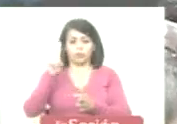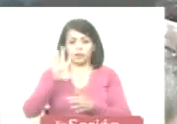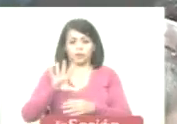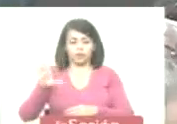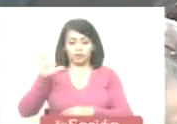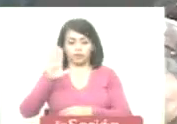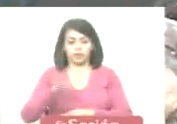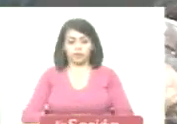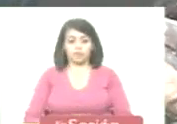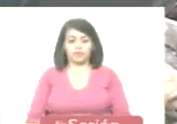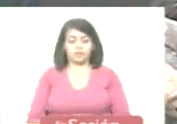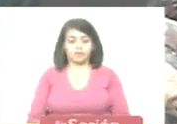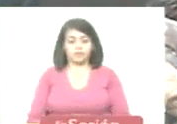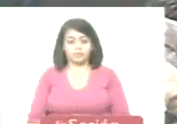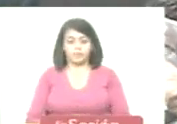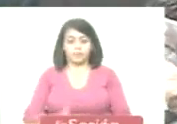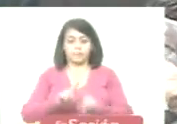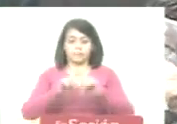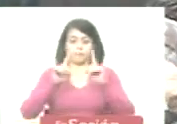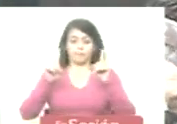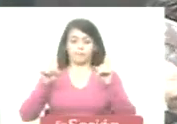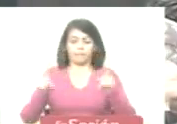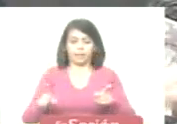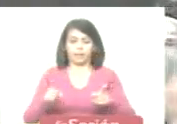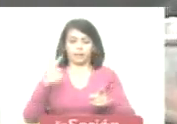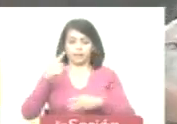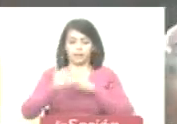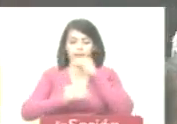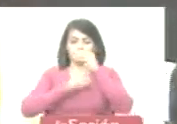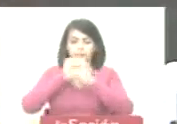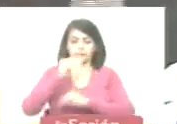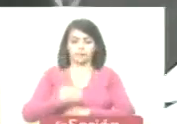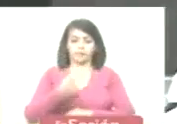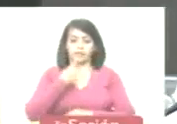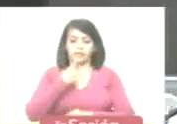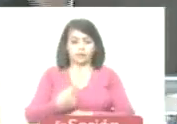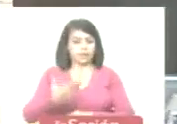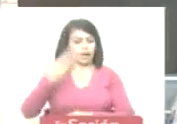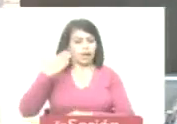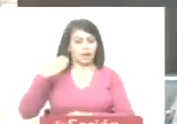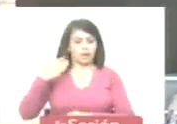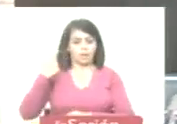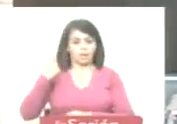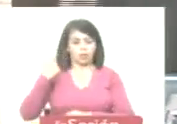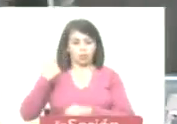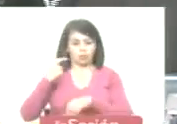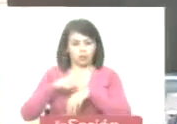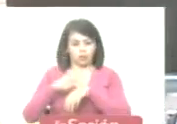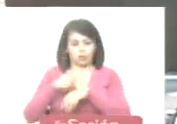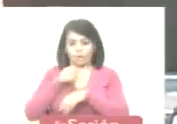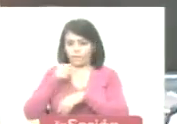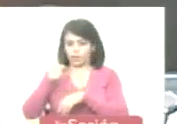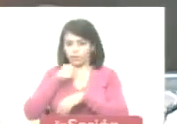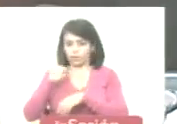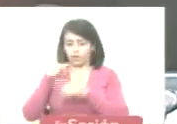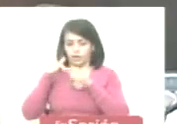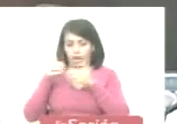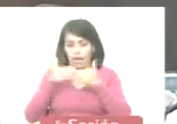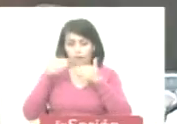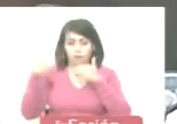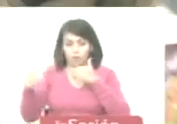venezolano. Pero hay un hecho que se lo decía hace pocos momentos a un grupo de periodistas que estaba en el área externa,